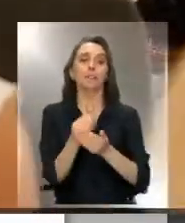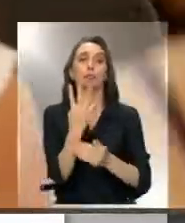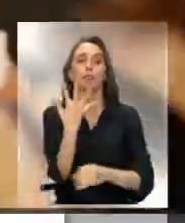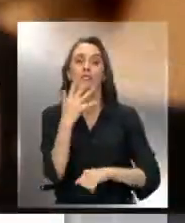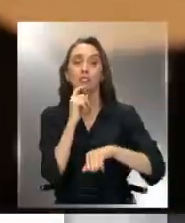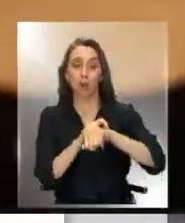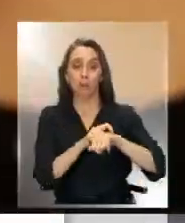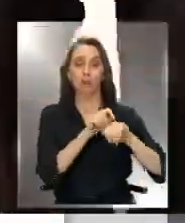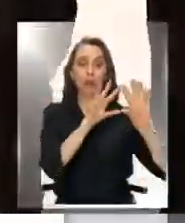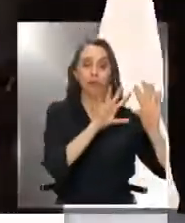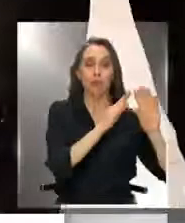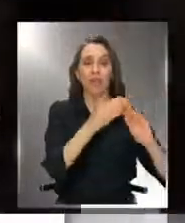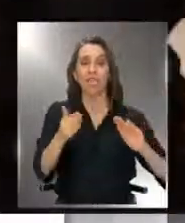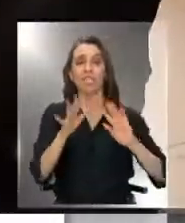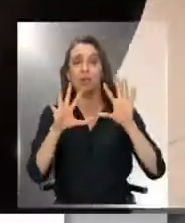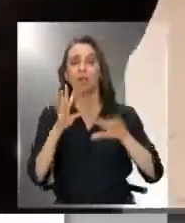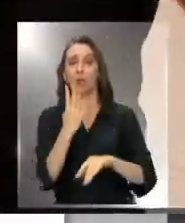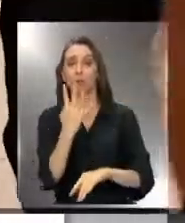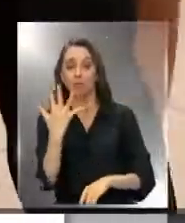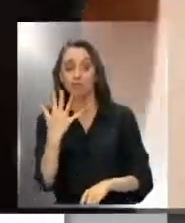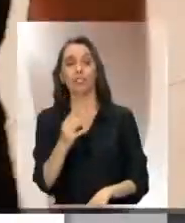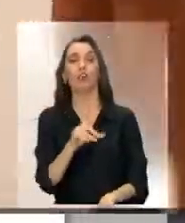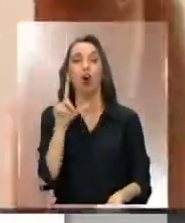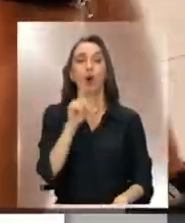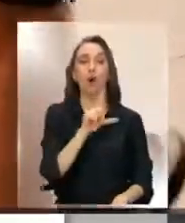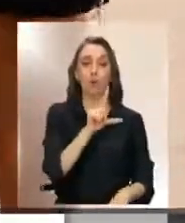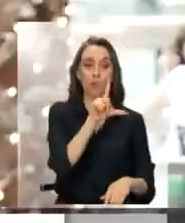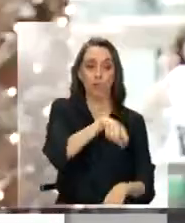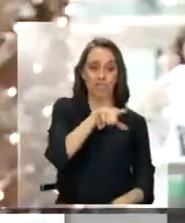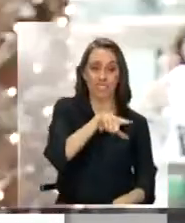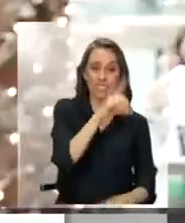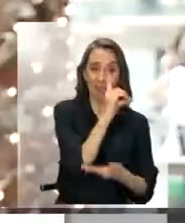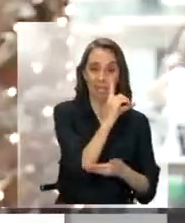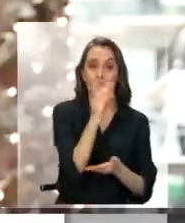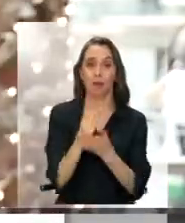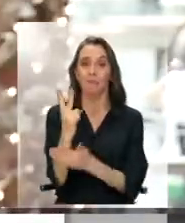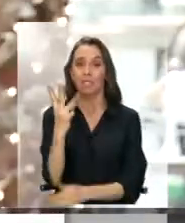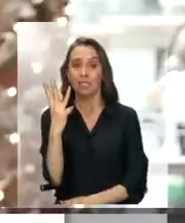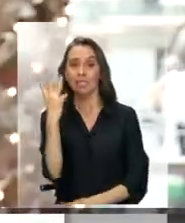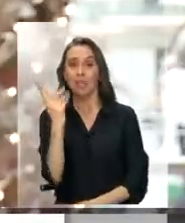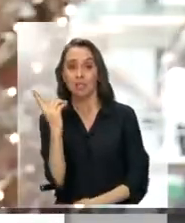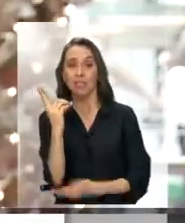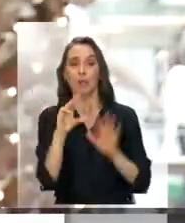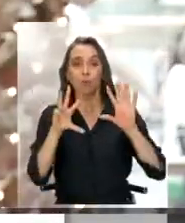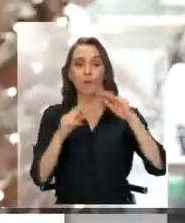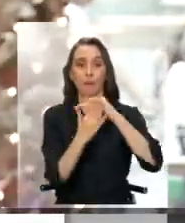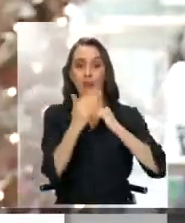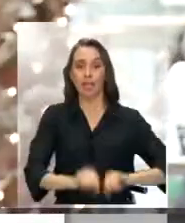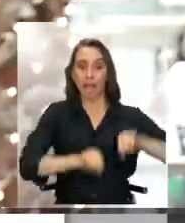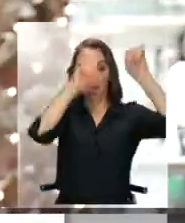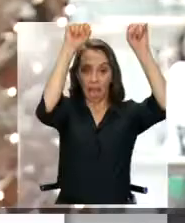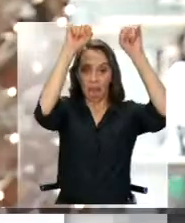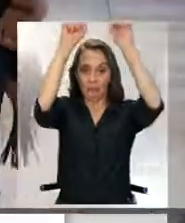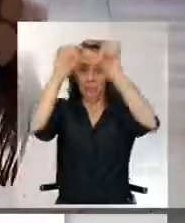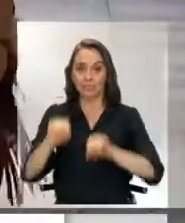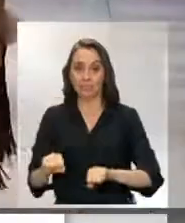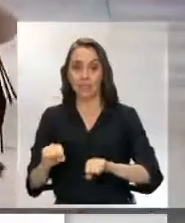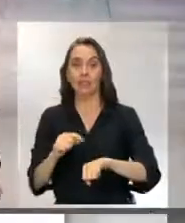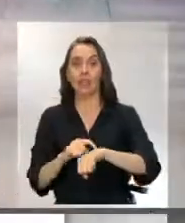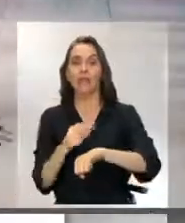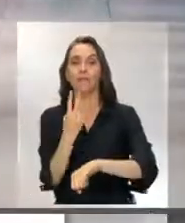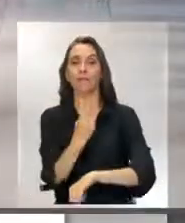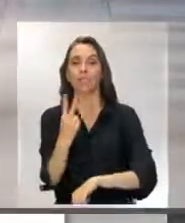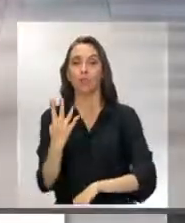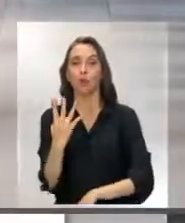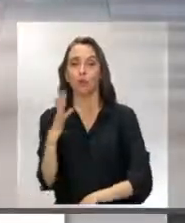contar del día lunes 17 y hasta el 23 de diciembre, abrimos a las 9 de la mañana y cerramos a las 22:45. En Mall